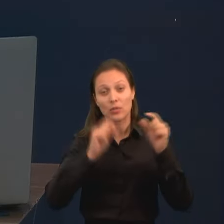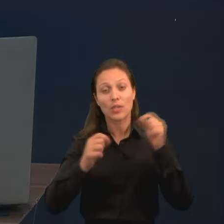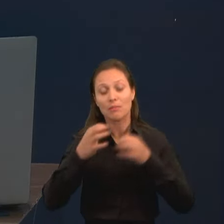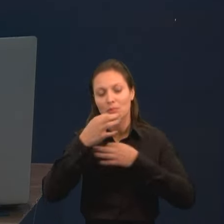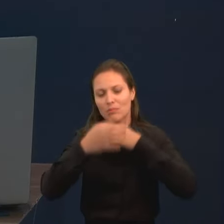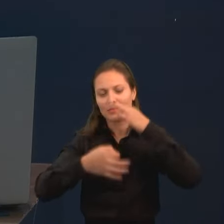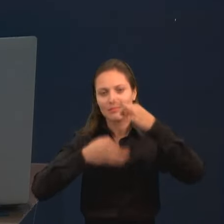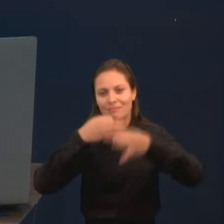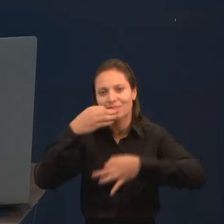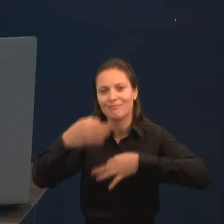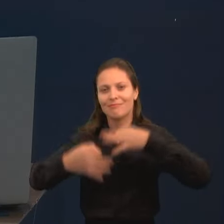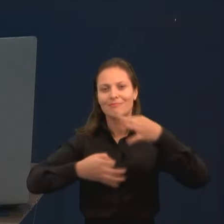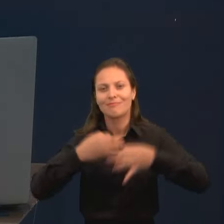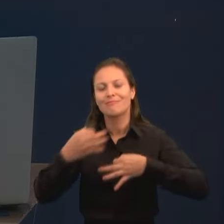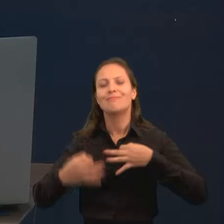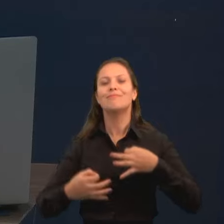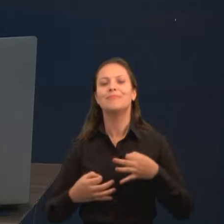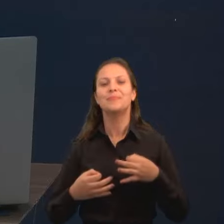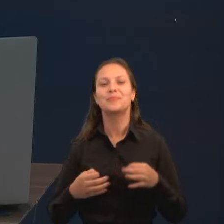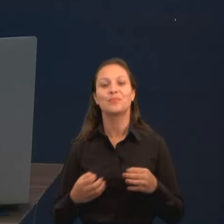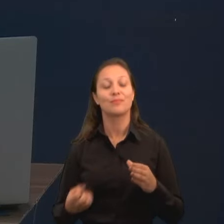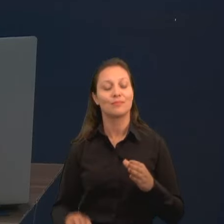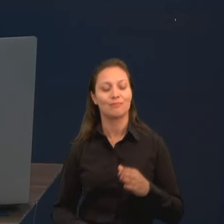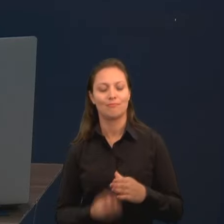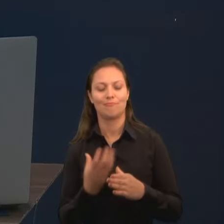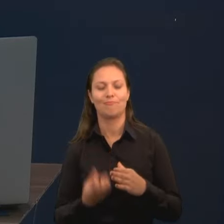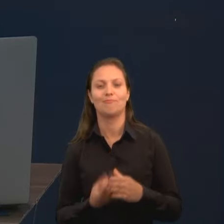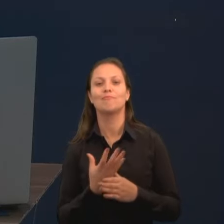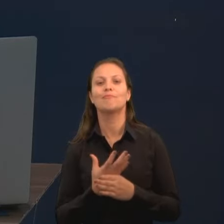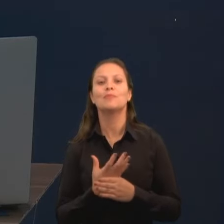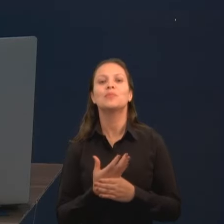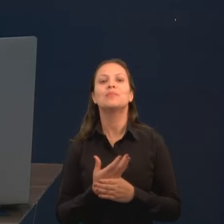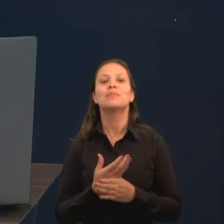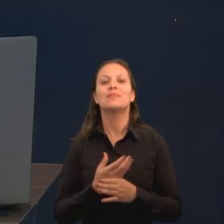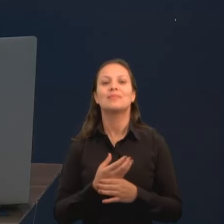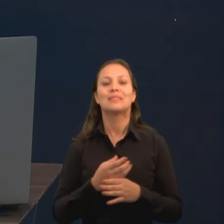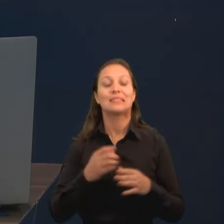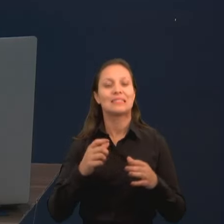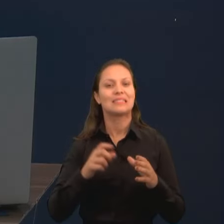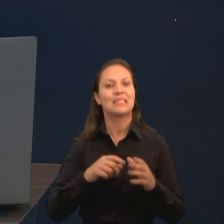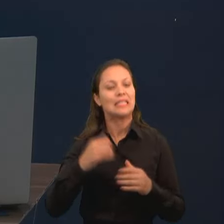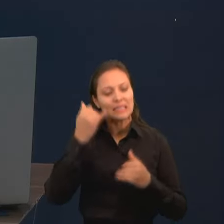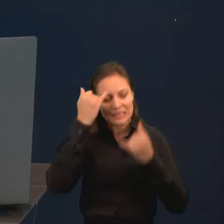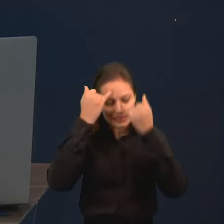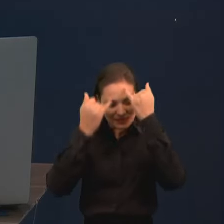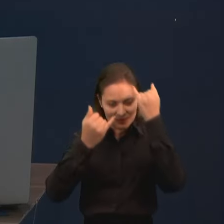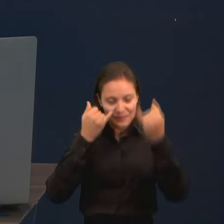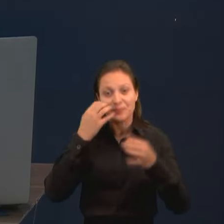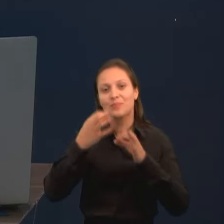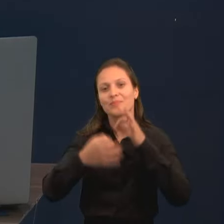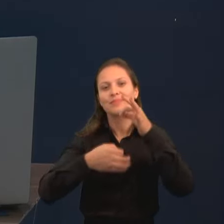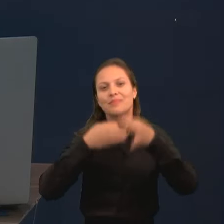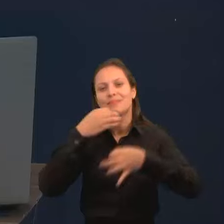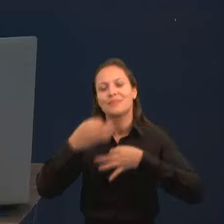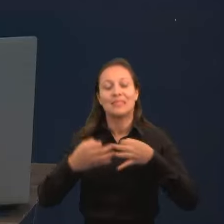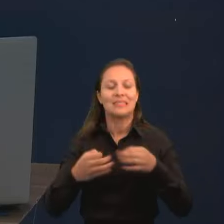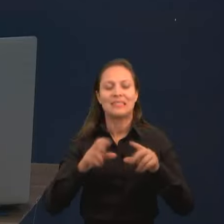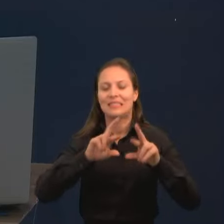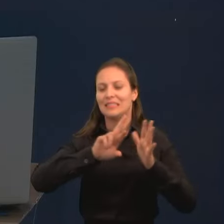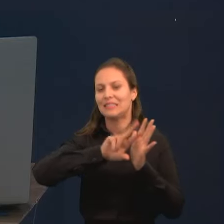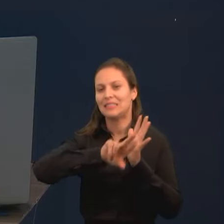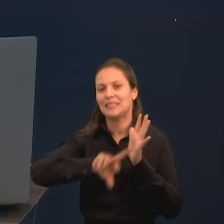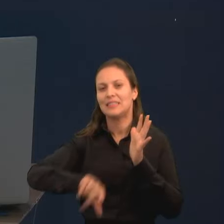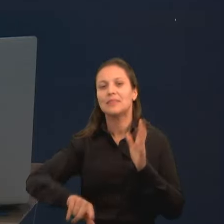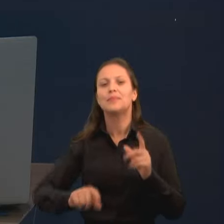porque las ideas y opiniones, de hecho, pasan a surgir desde múltiples instancias y a partir de